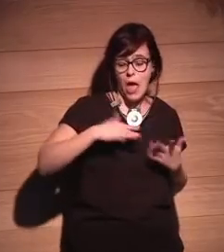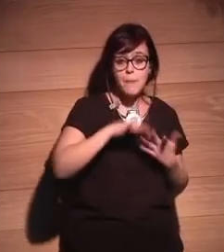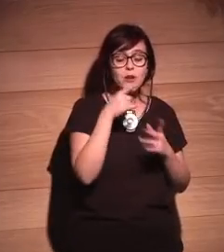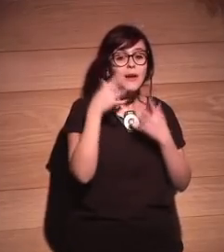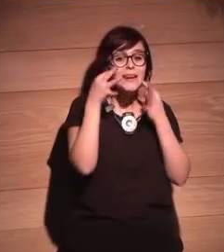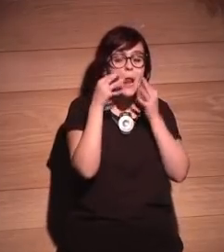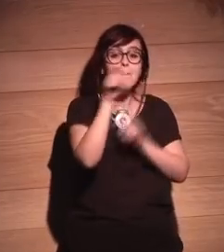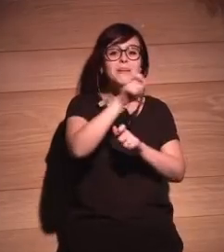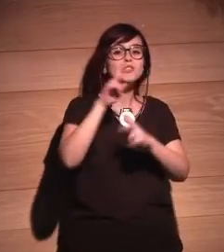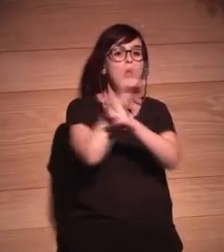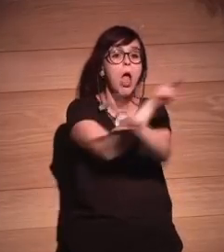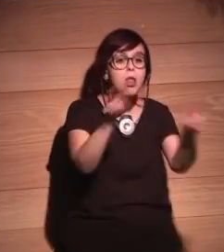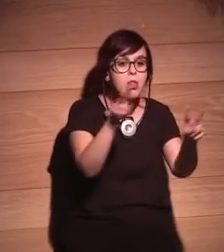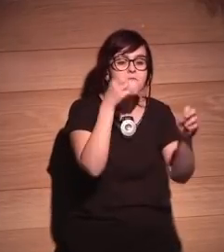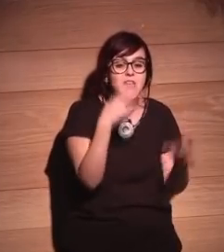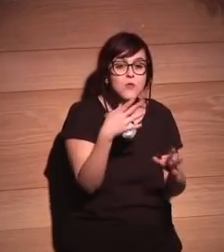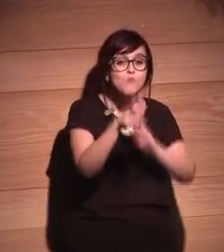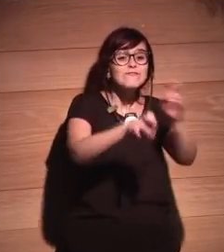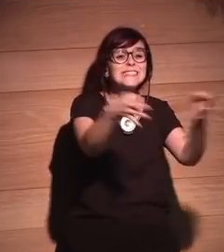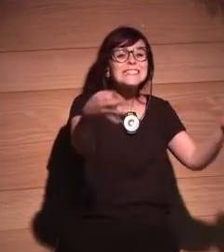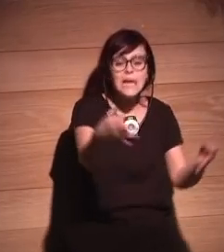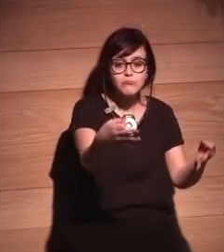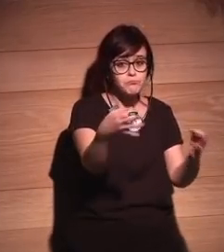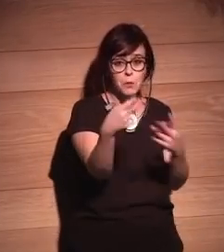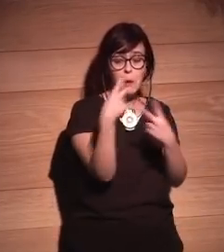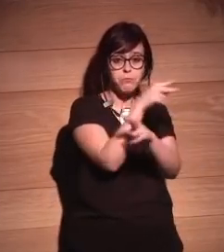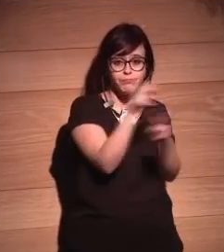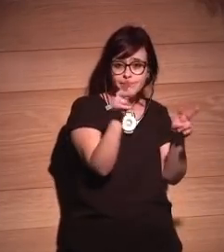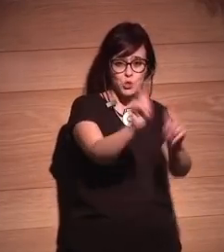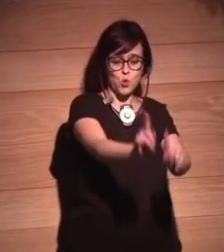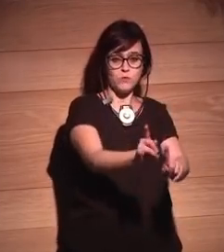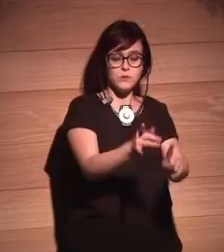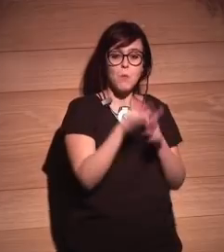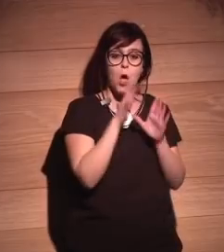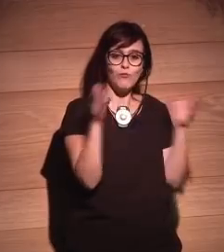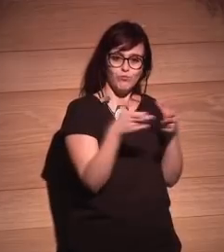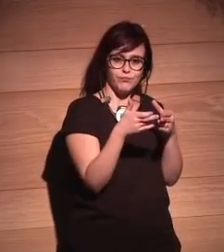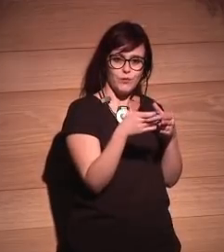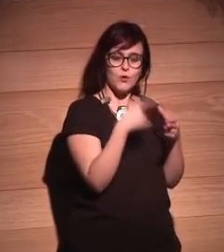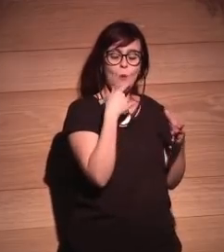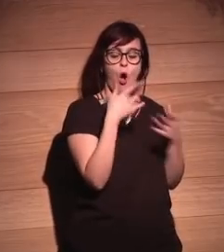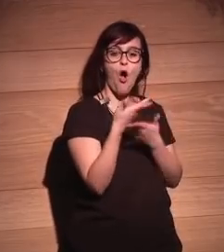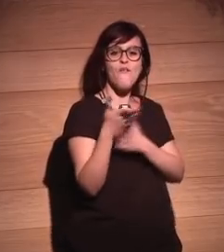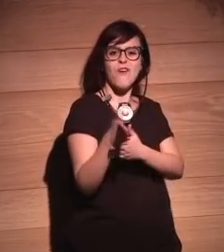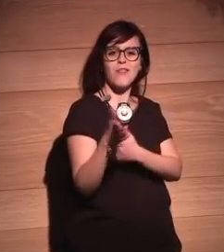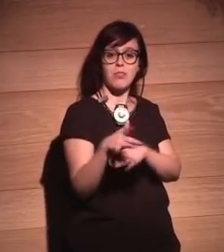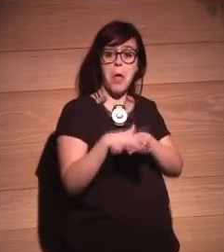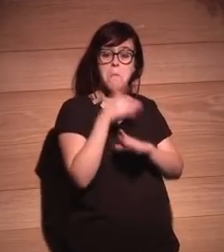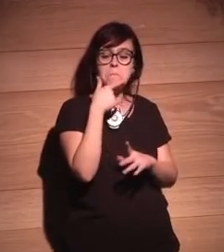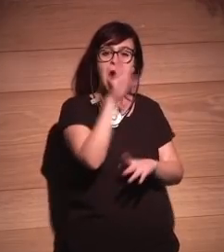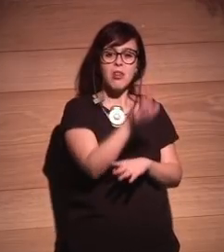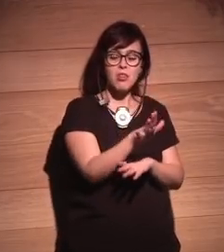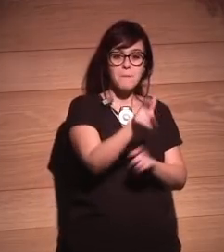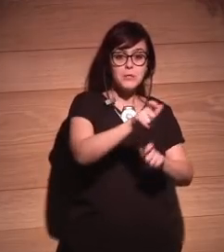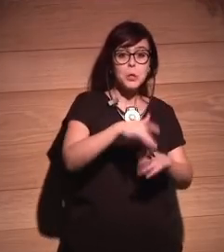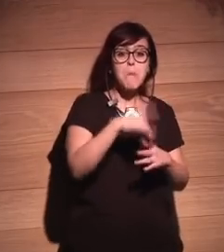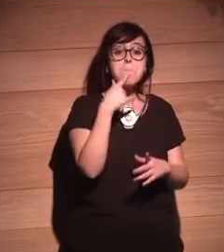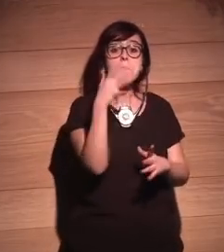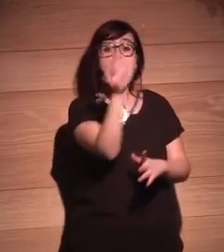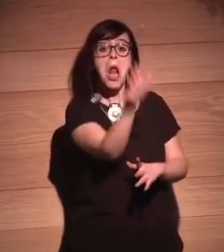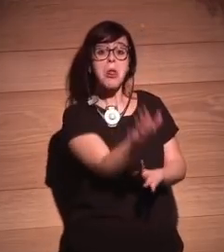miran a las personas. No miran a las personas. O sea, son medios que siguen haciéndose desde la oferta. A mí me parece que la gente quiere